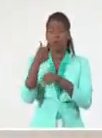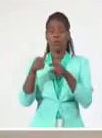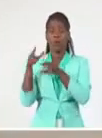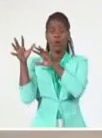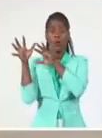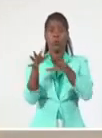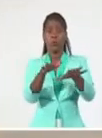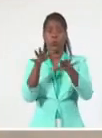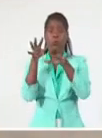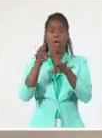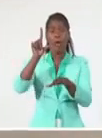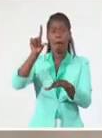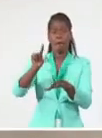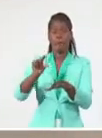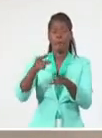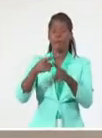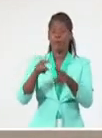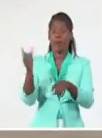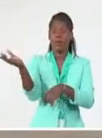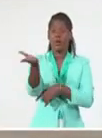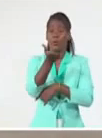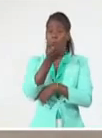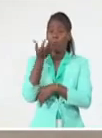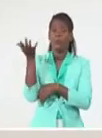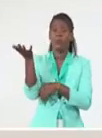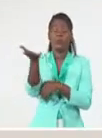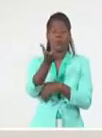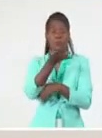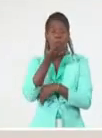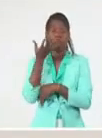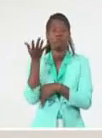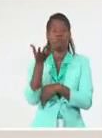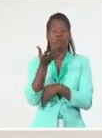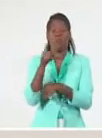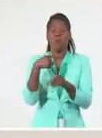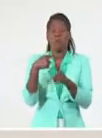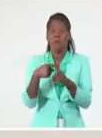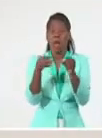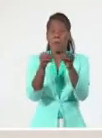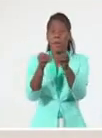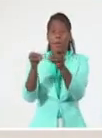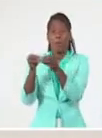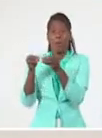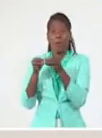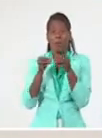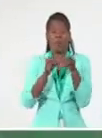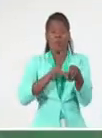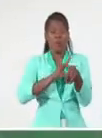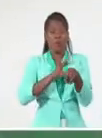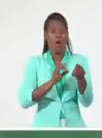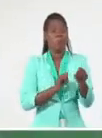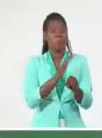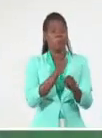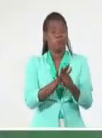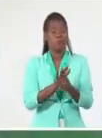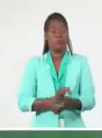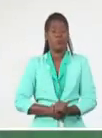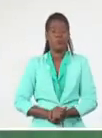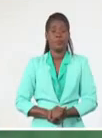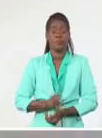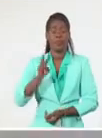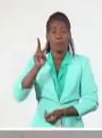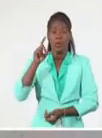esperaban pero si llegaron números que anunciaban un aumento en la transmisión del shark of love en los 13 municipios de la geografía en